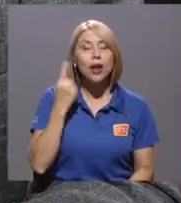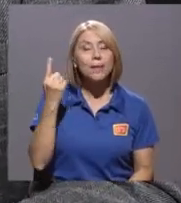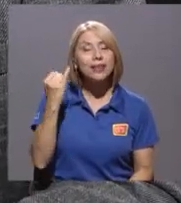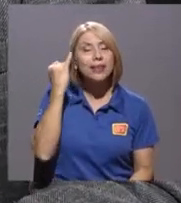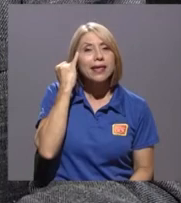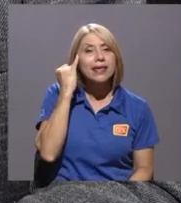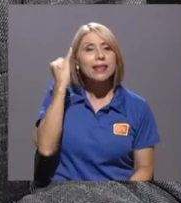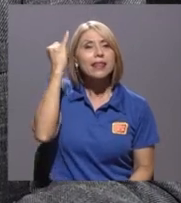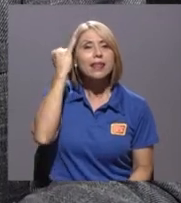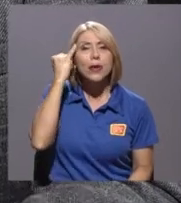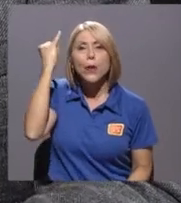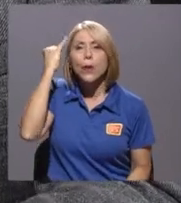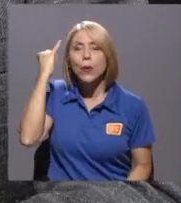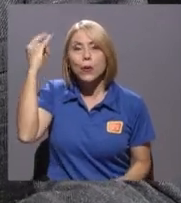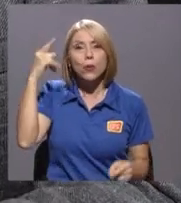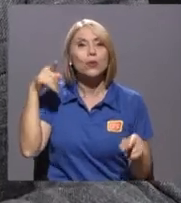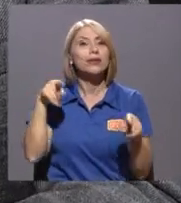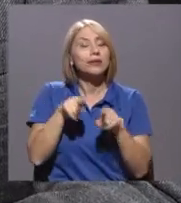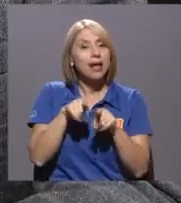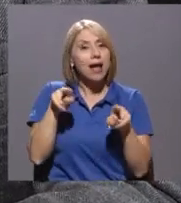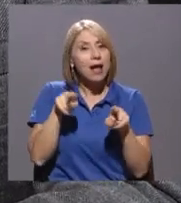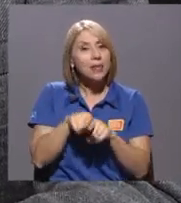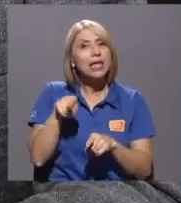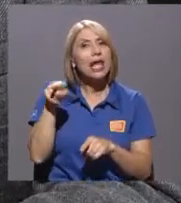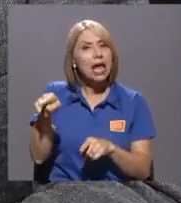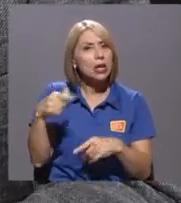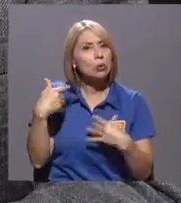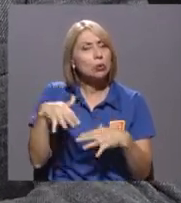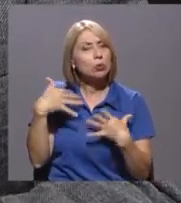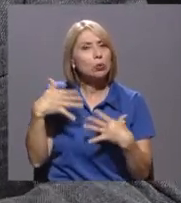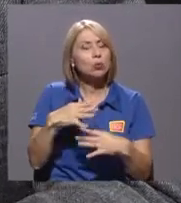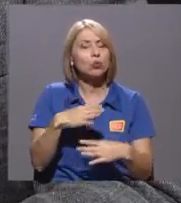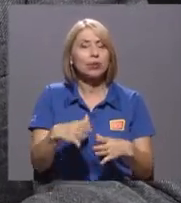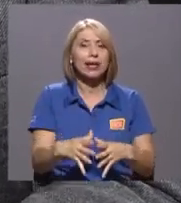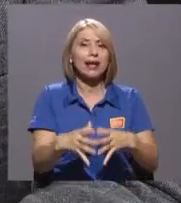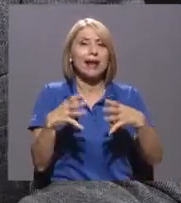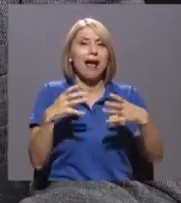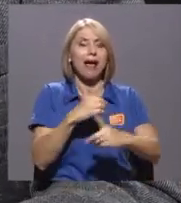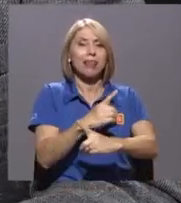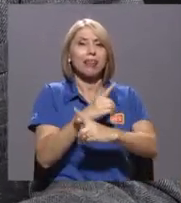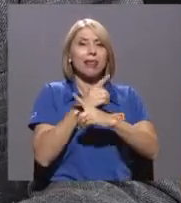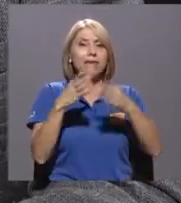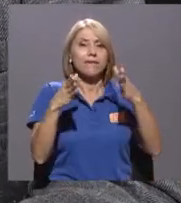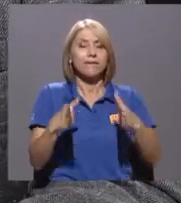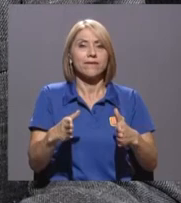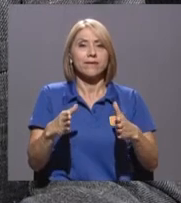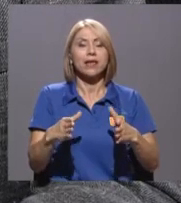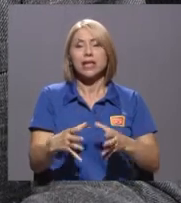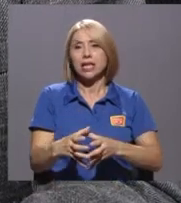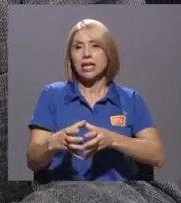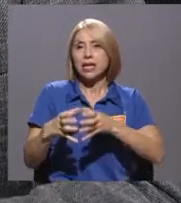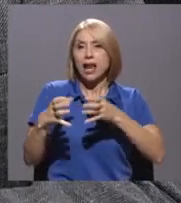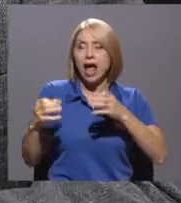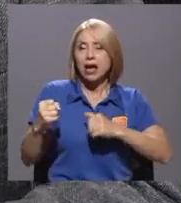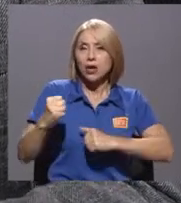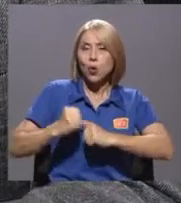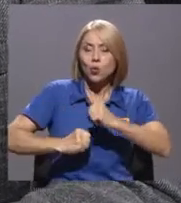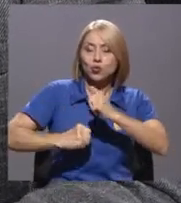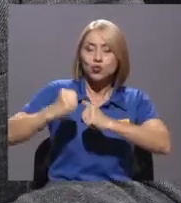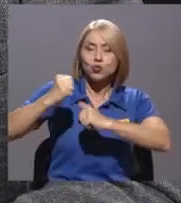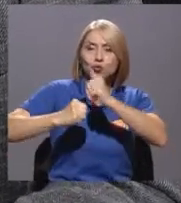sentidos sino un gran defensor y un gran constructor por qué digo